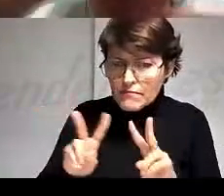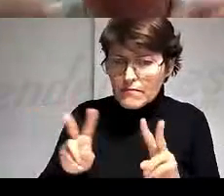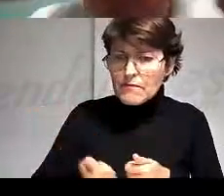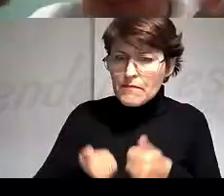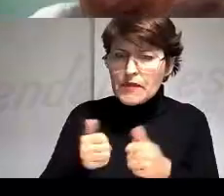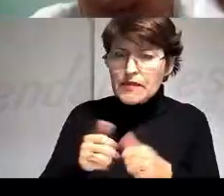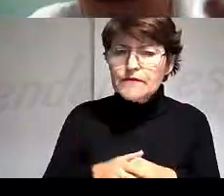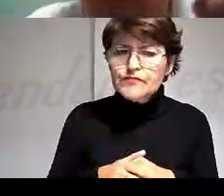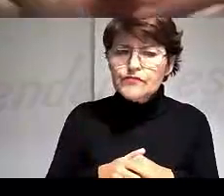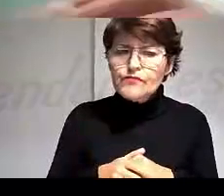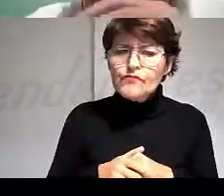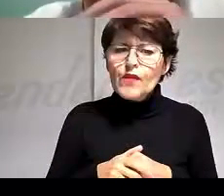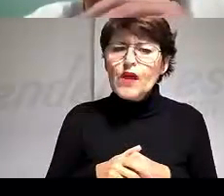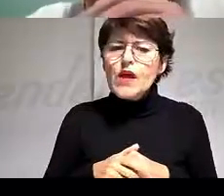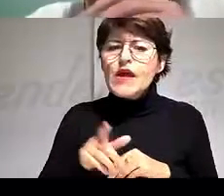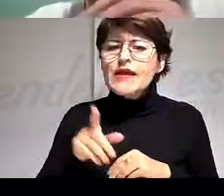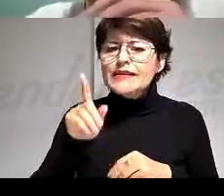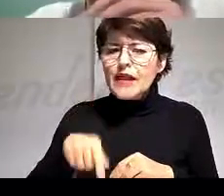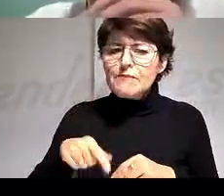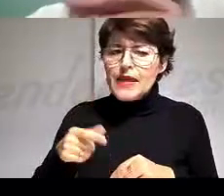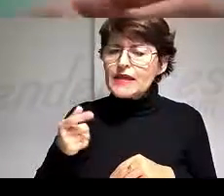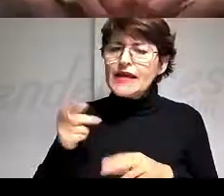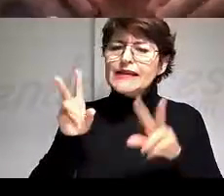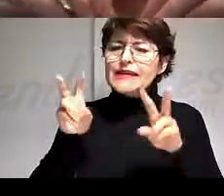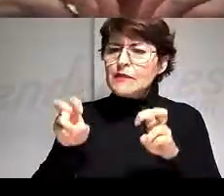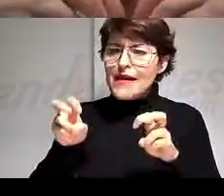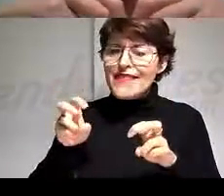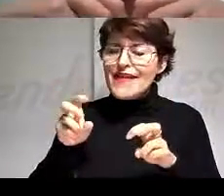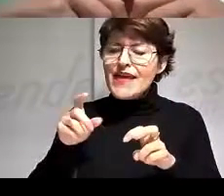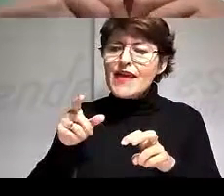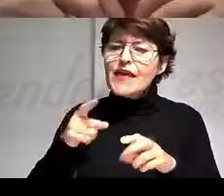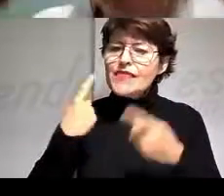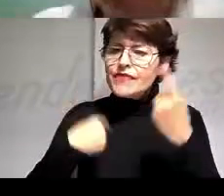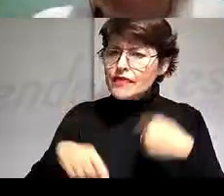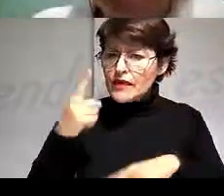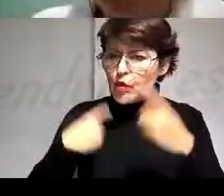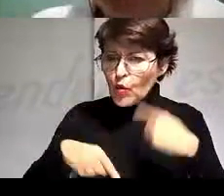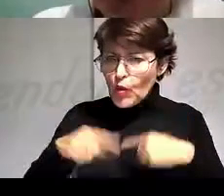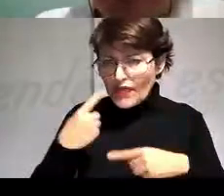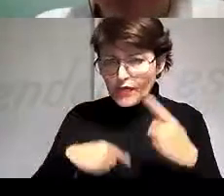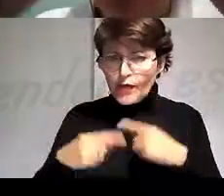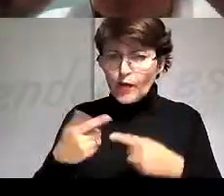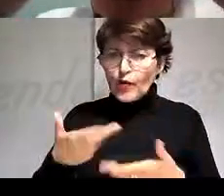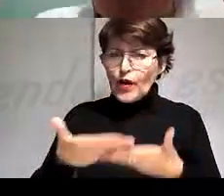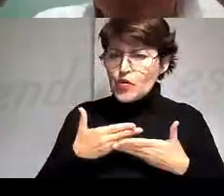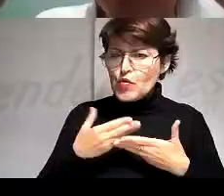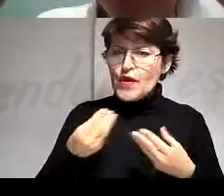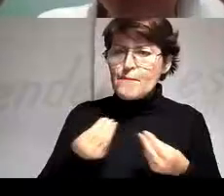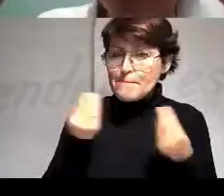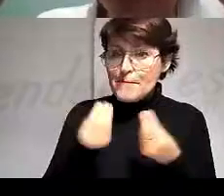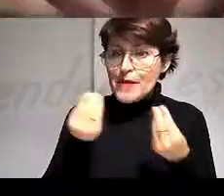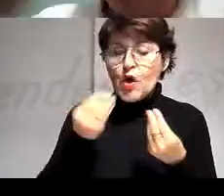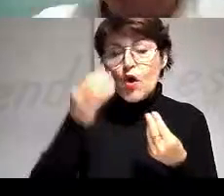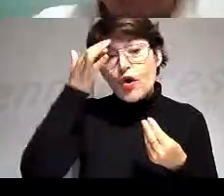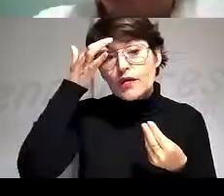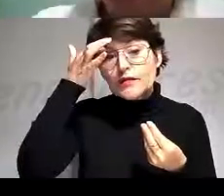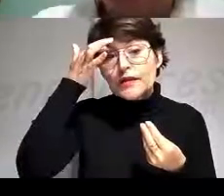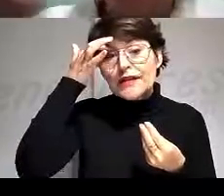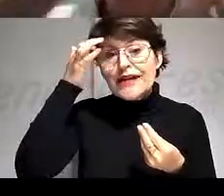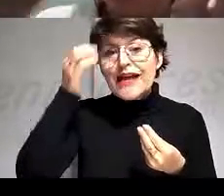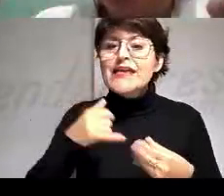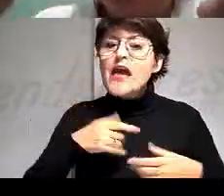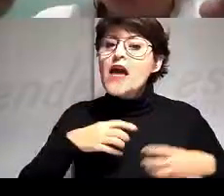O sea, potenciaría la función del óxido nitroso en ese sentido. ¿Y qué conseguimos con ello? Pues conseguimos aumentar el tamaño, dilatar